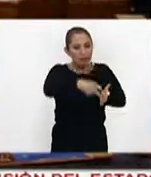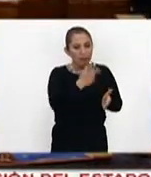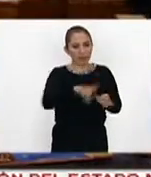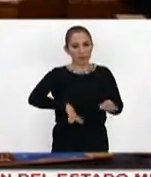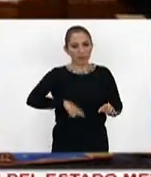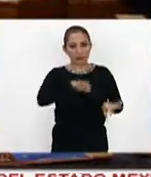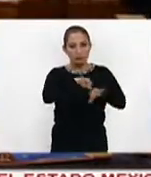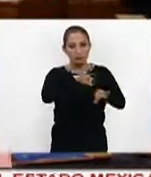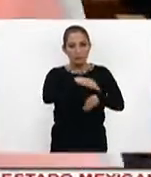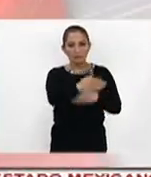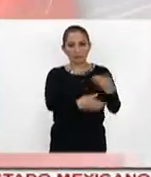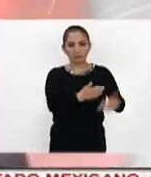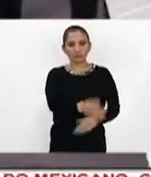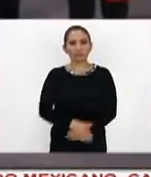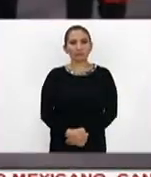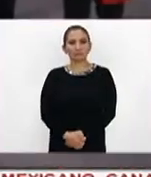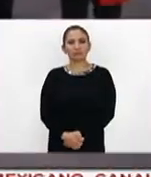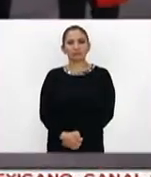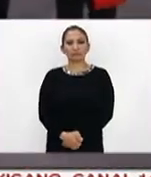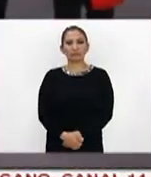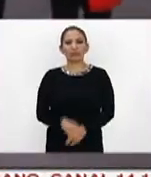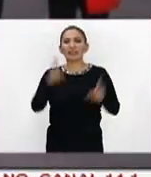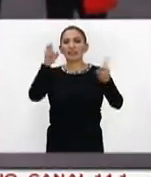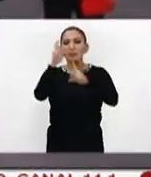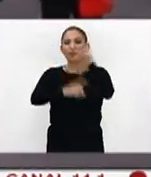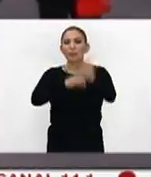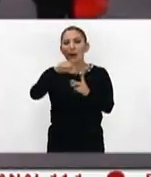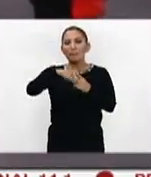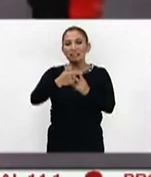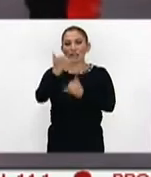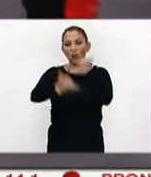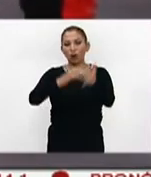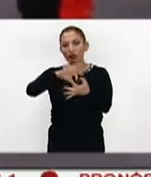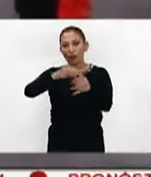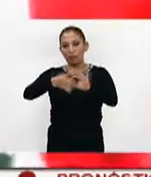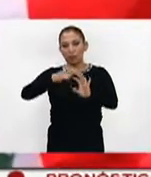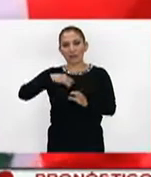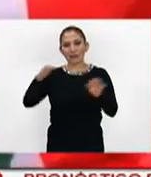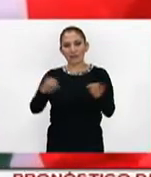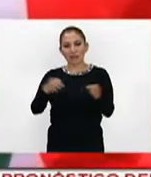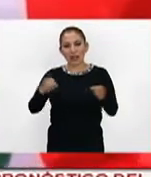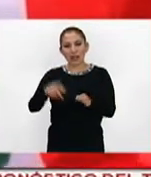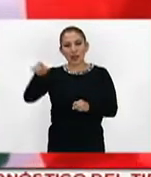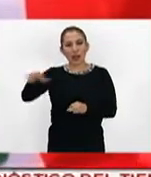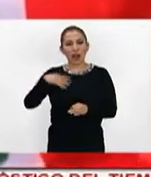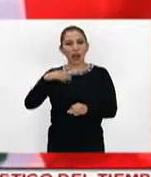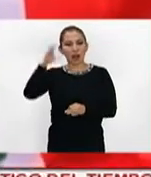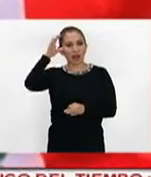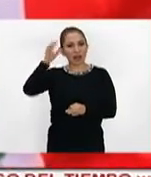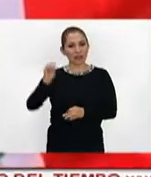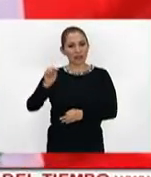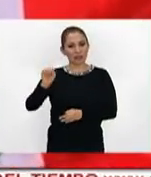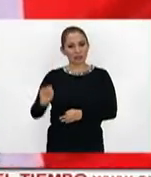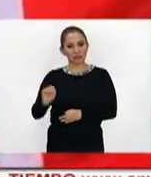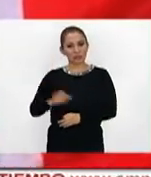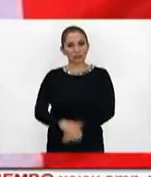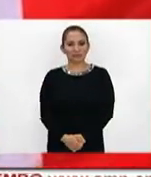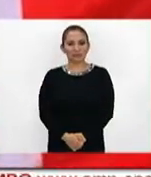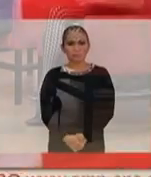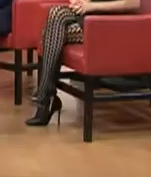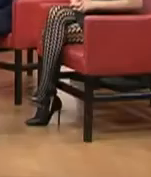el gobierno. Y en los deportes, inician los Juegos Olímpicos de Invierno en Pyeongchang, Corea del Sur.